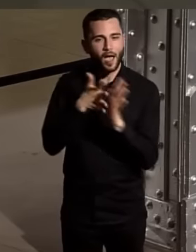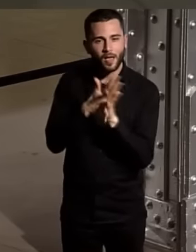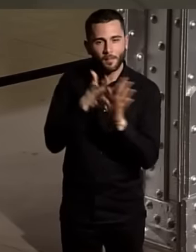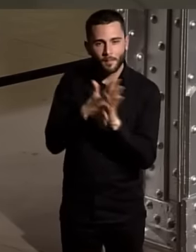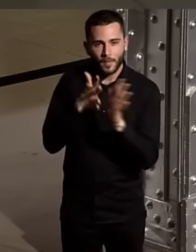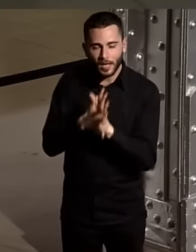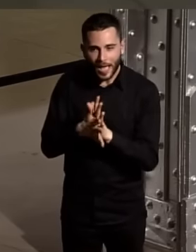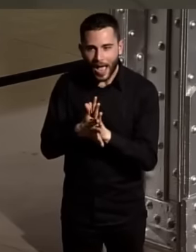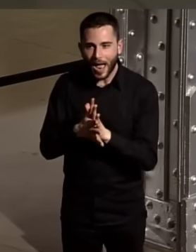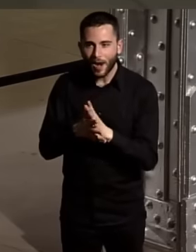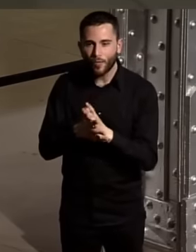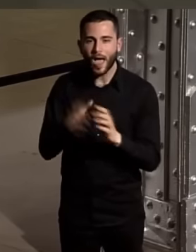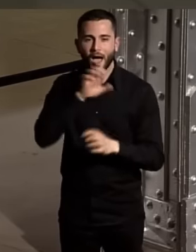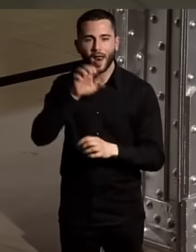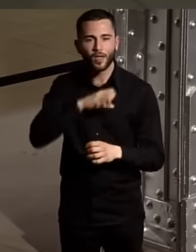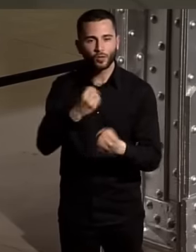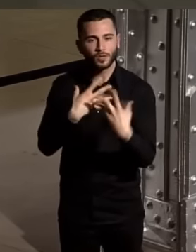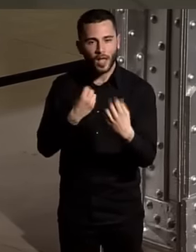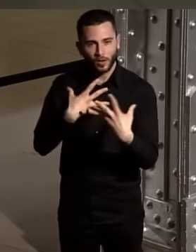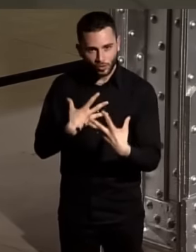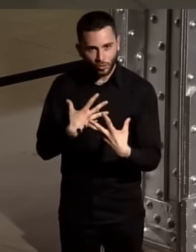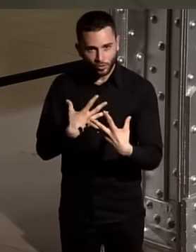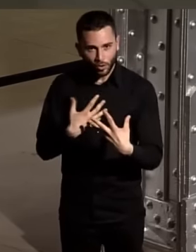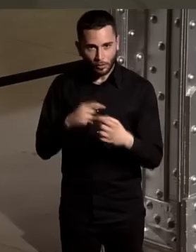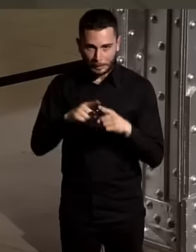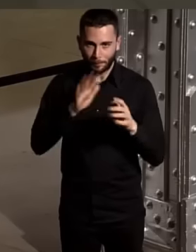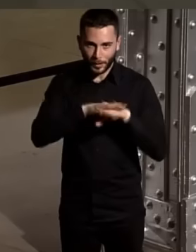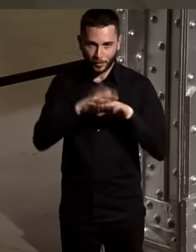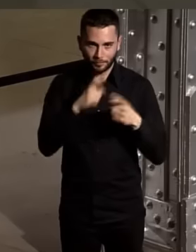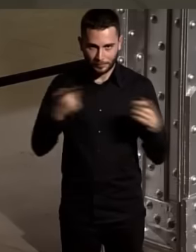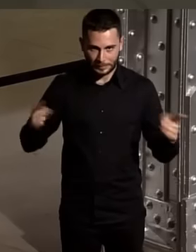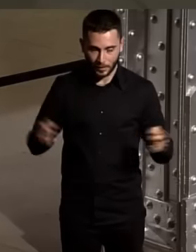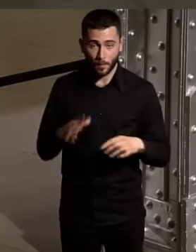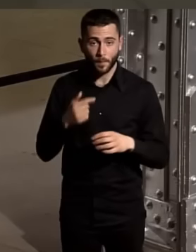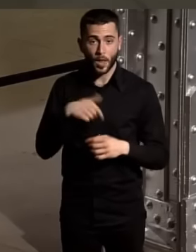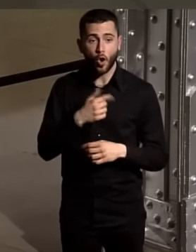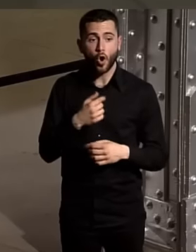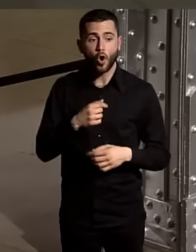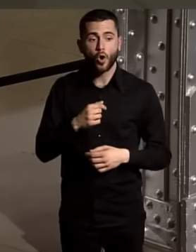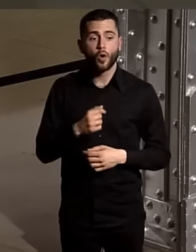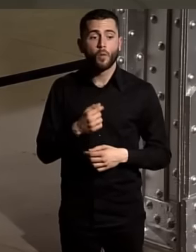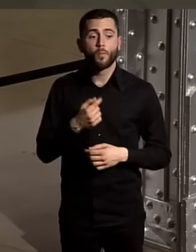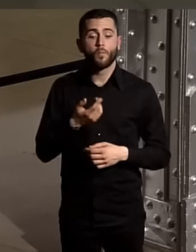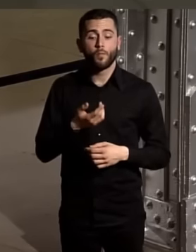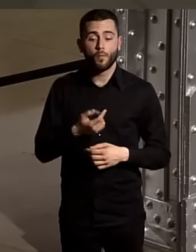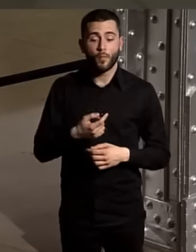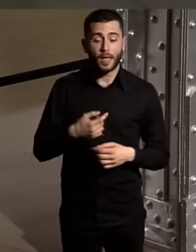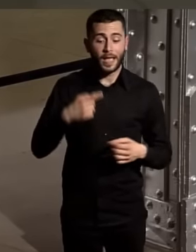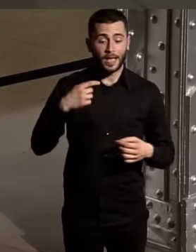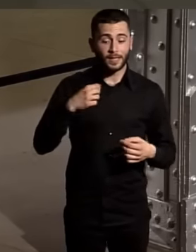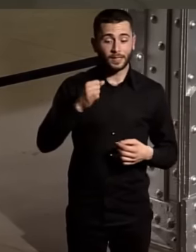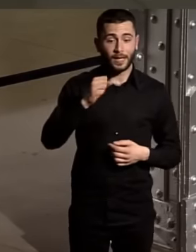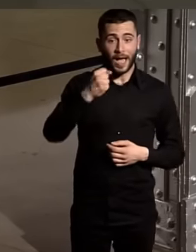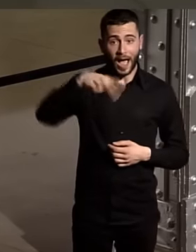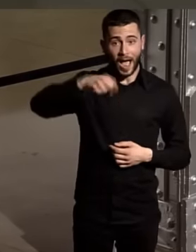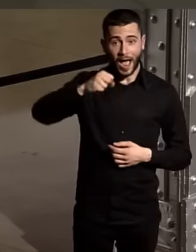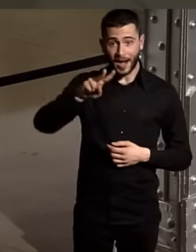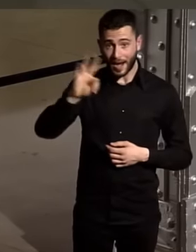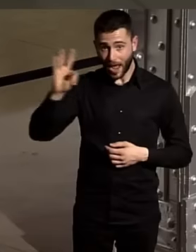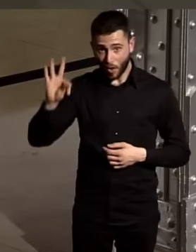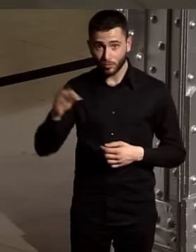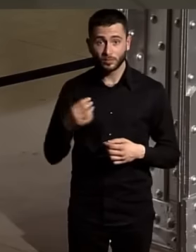contó una anécdota y perdón que me extienda tanto pero janaka no fue hablar con la experta en fuego de una